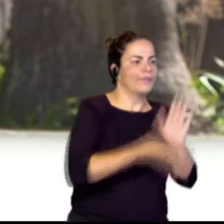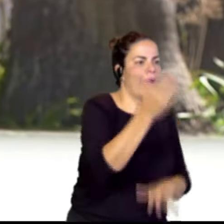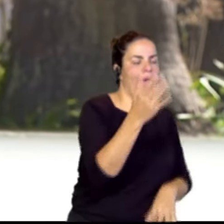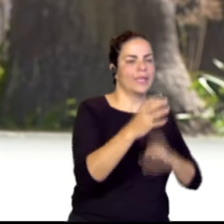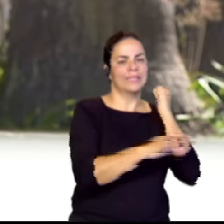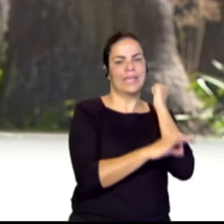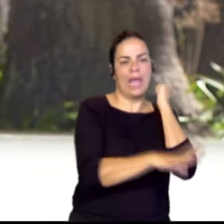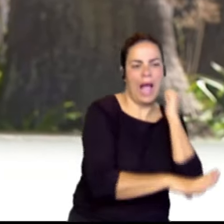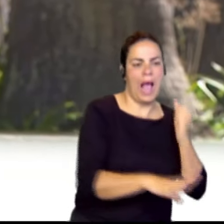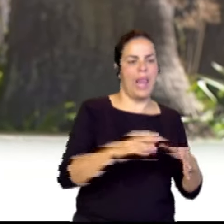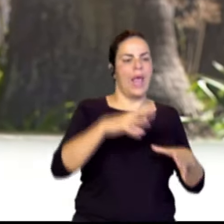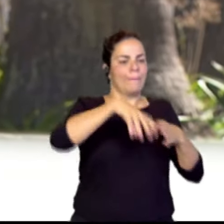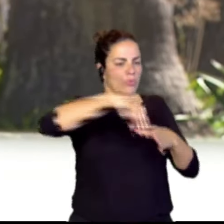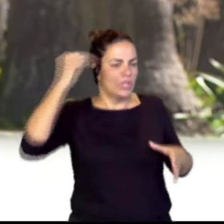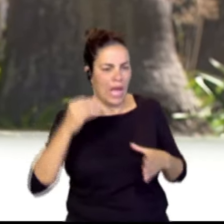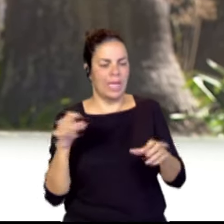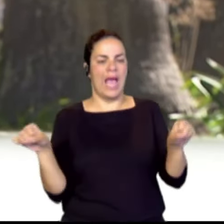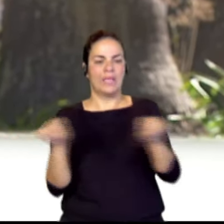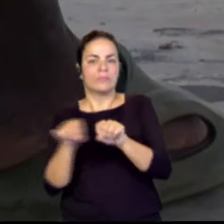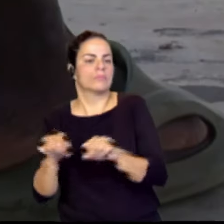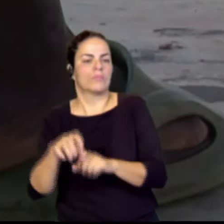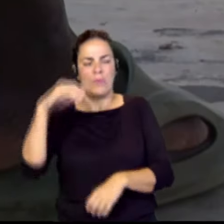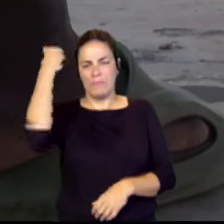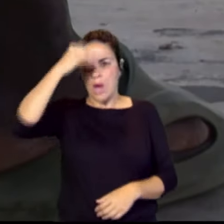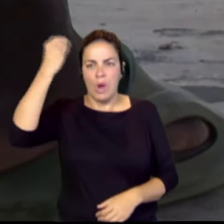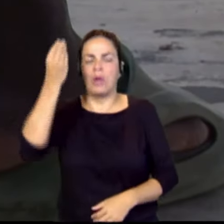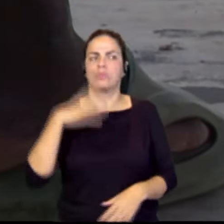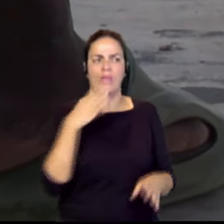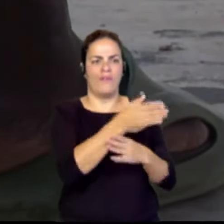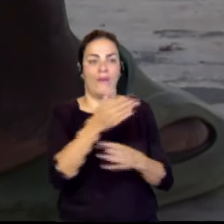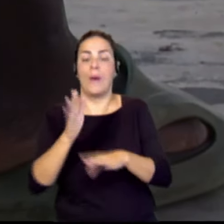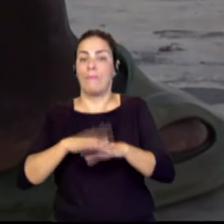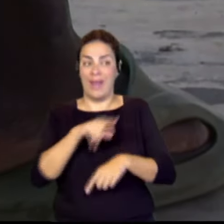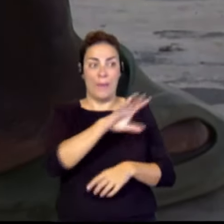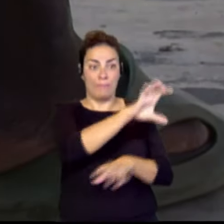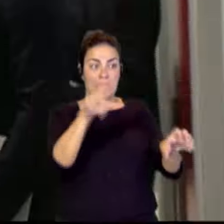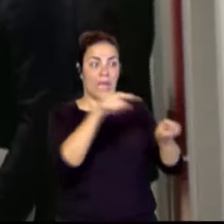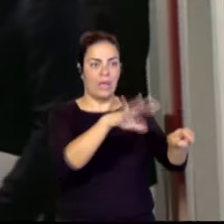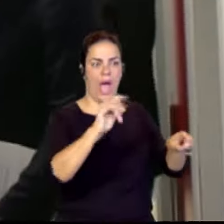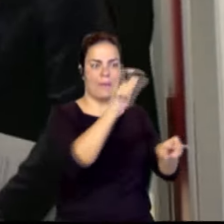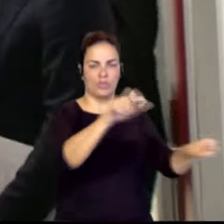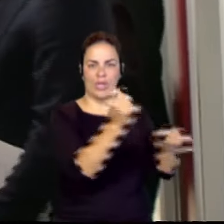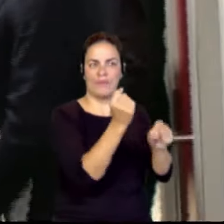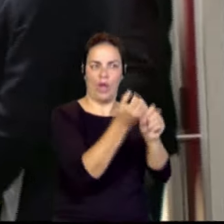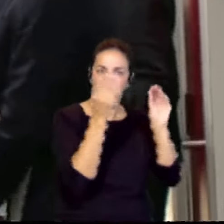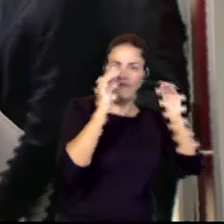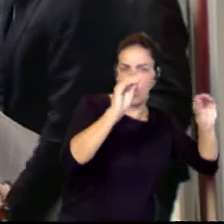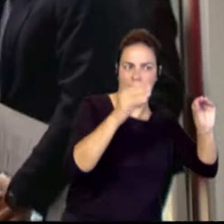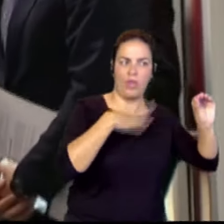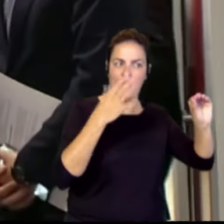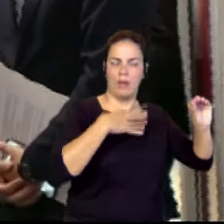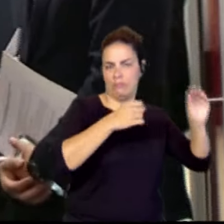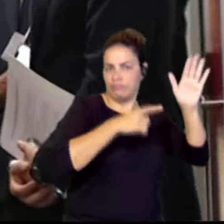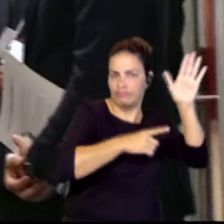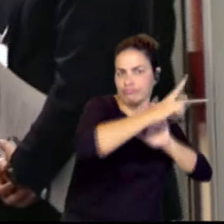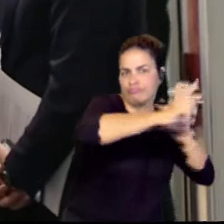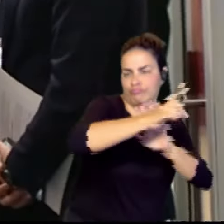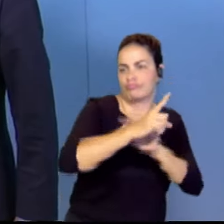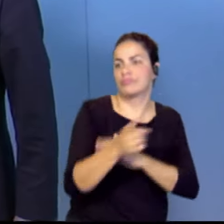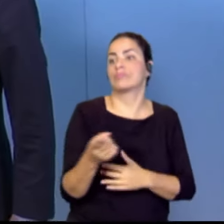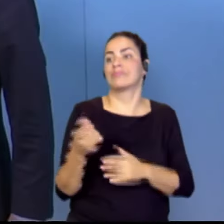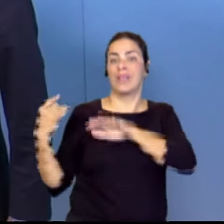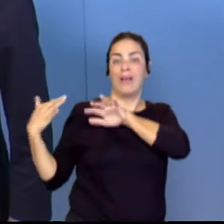y formar para que luego esos países pues tengan trabajadores formados y que puedan desarrollarse un flujo migratorio que podría aumentar aún más